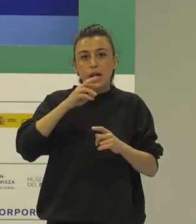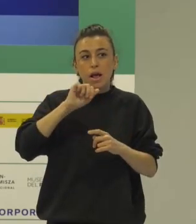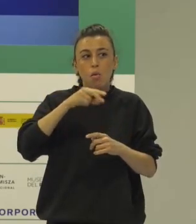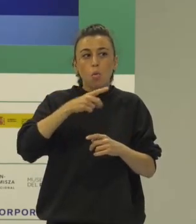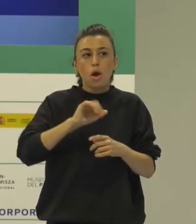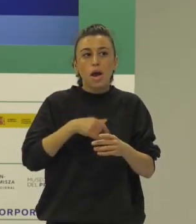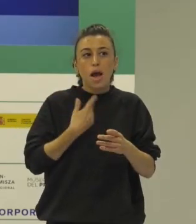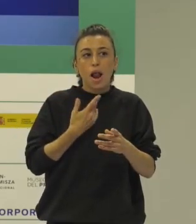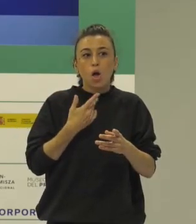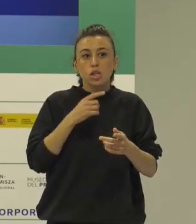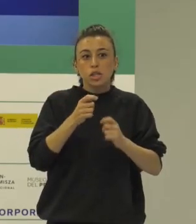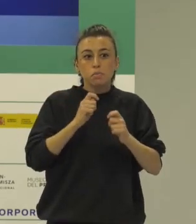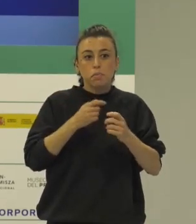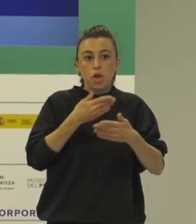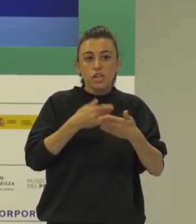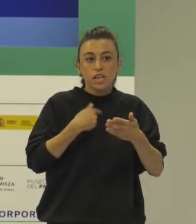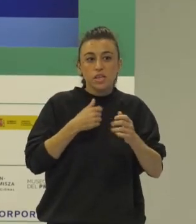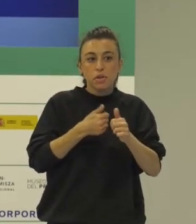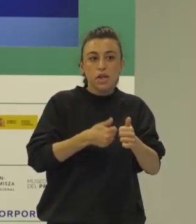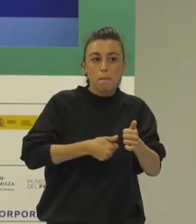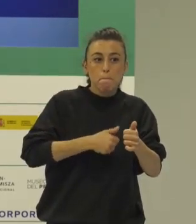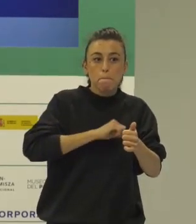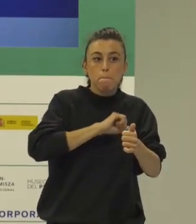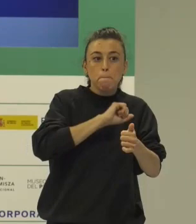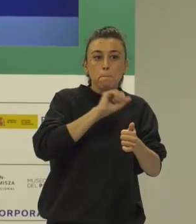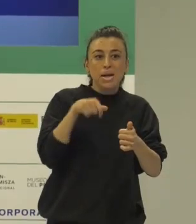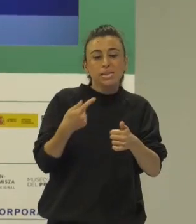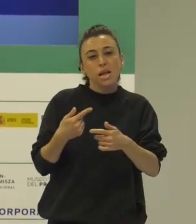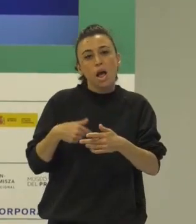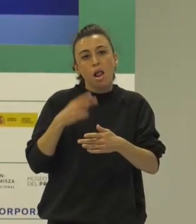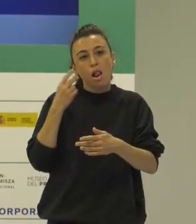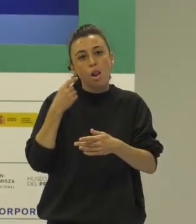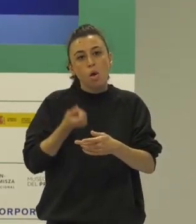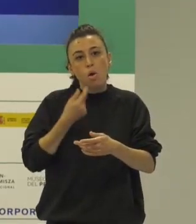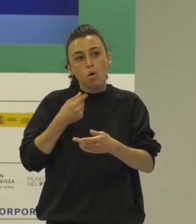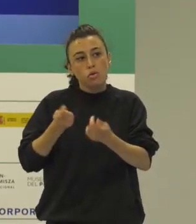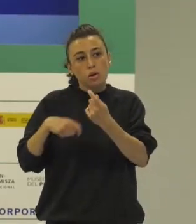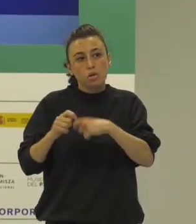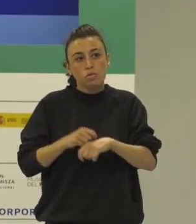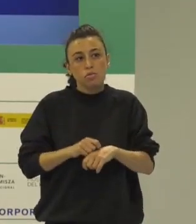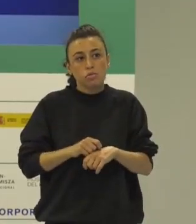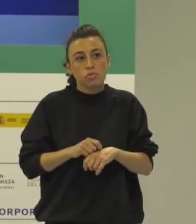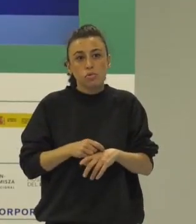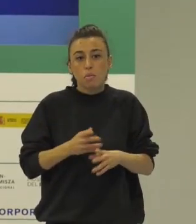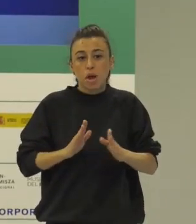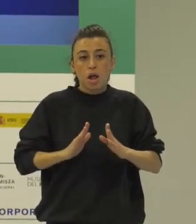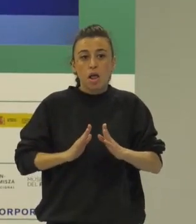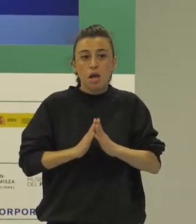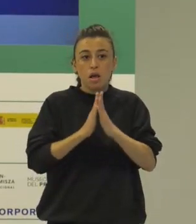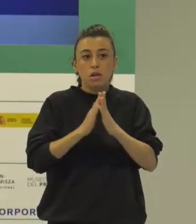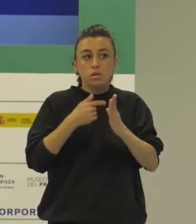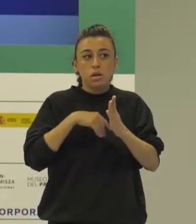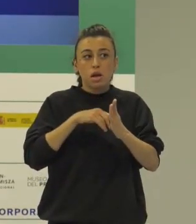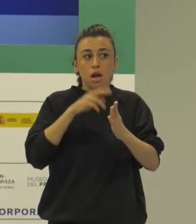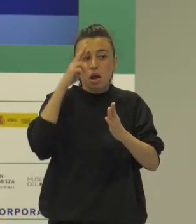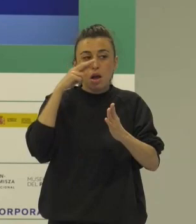que el gobierno nicaragüense acaba de bloquear las cuentas de la Iglesia Católica y de todas, en fin, de todos los sacerdotes del país.